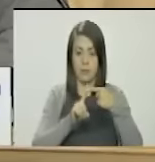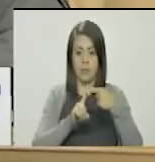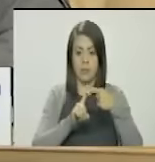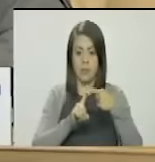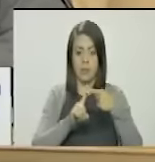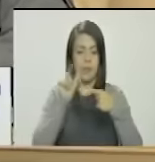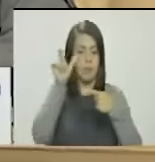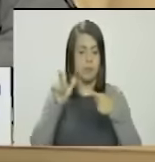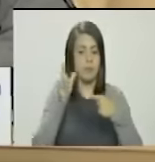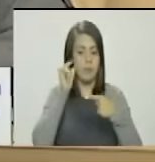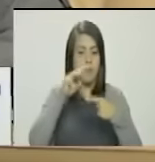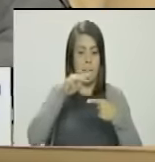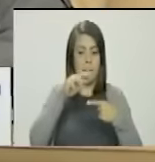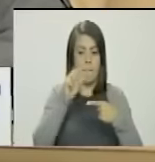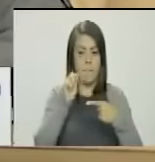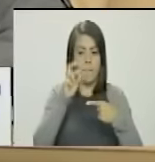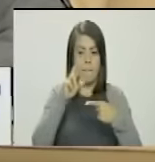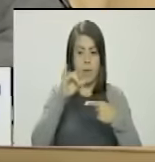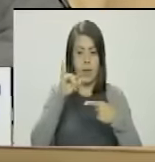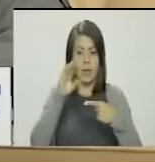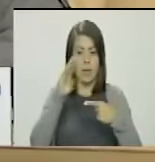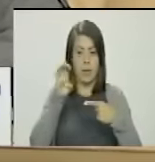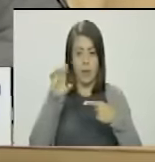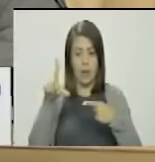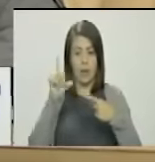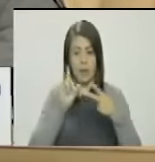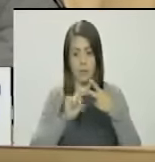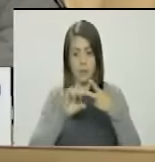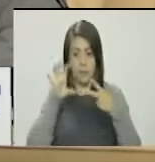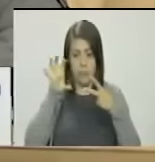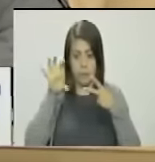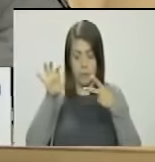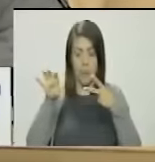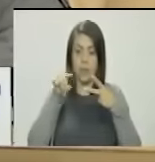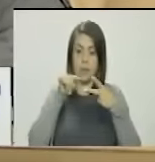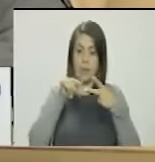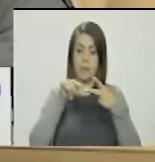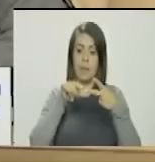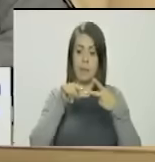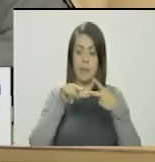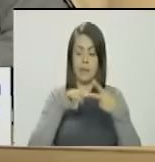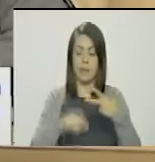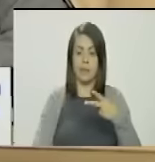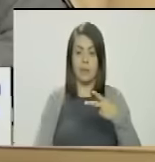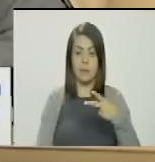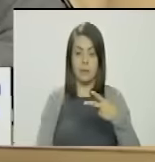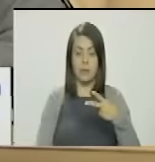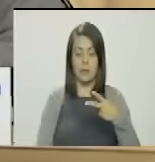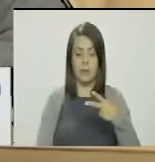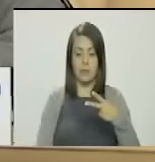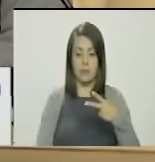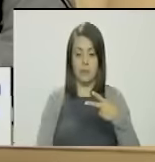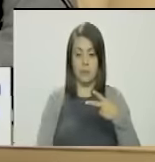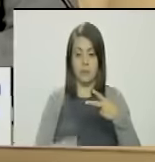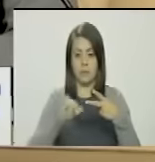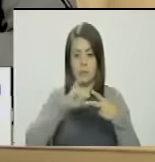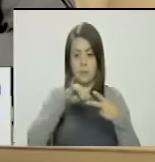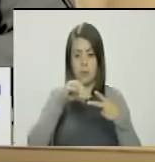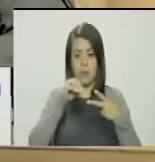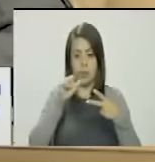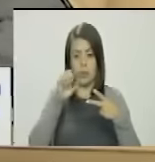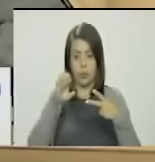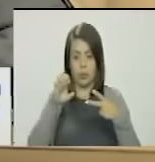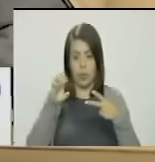la ciudadana Maribel Guedes. Por el bloque de la patria, el ciudadano José